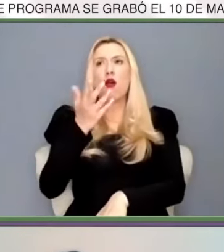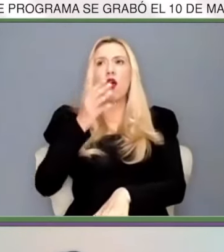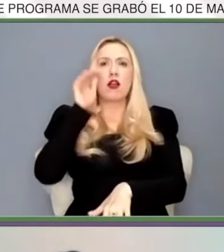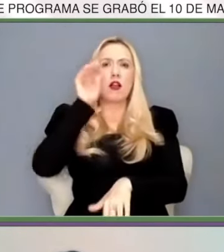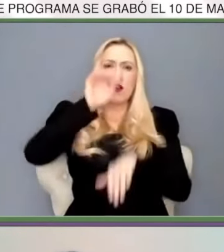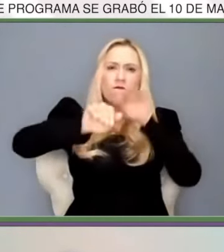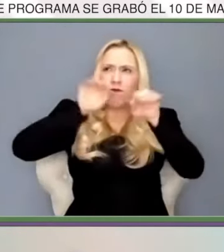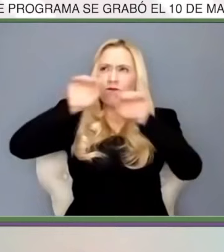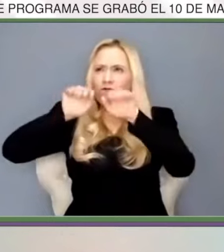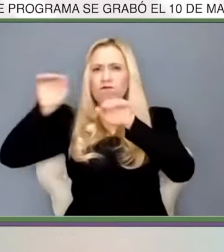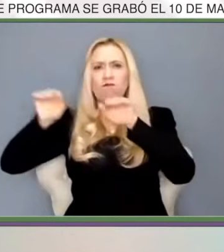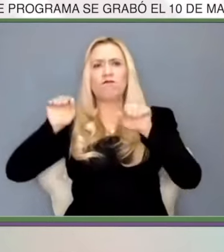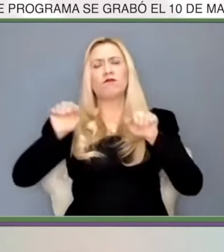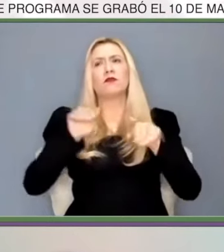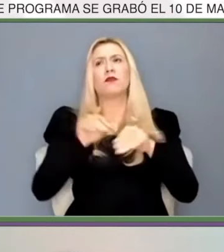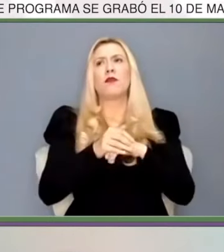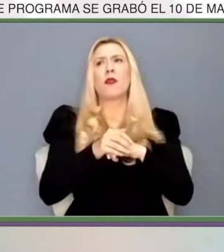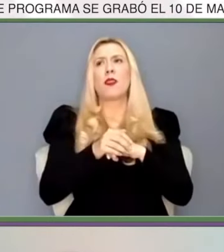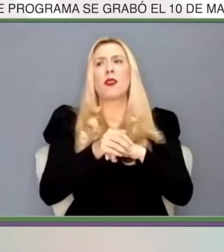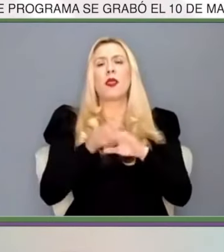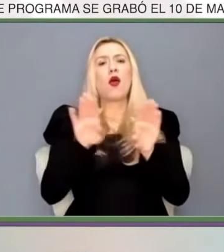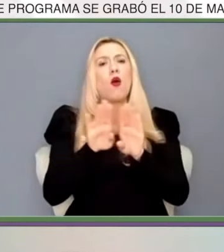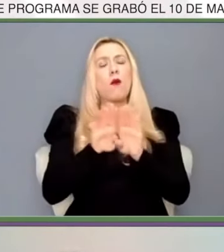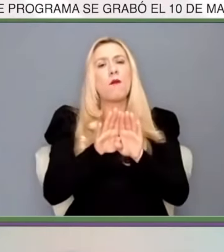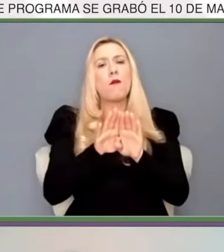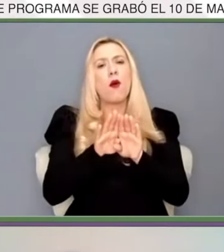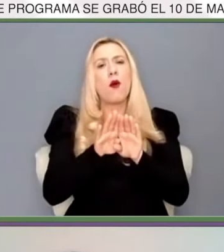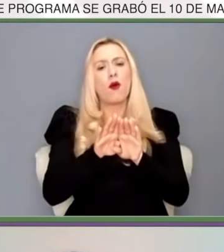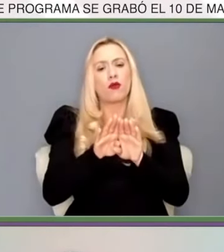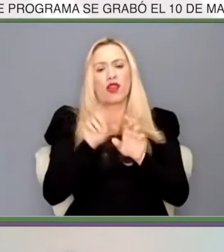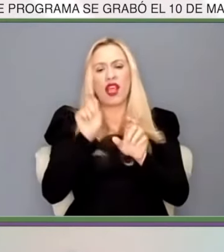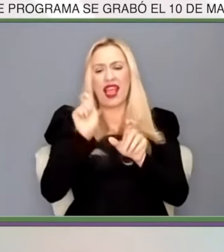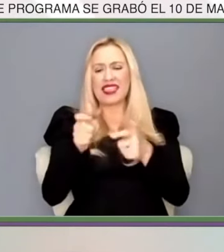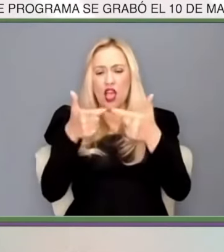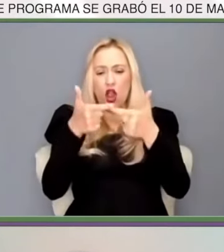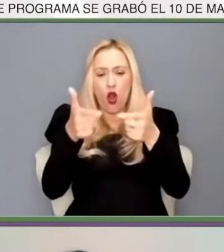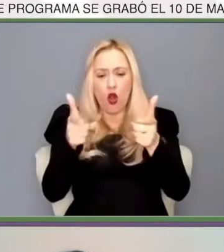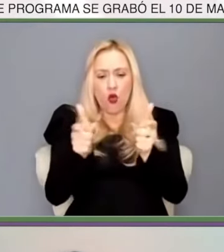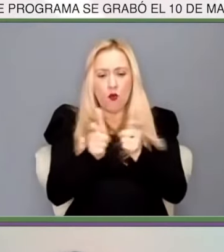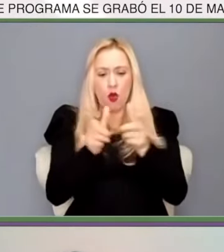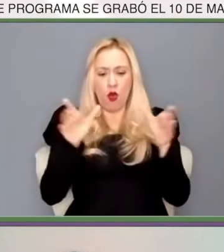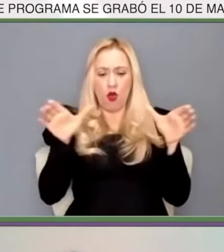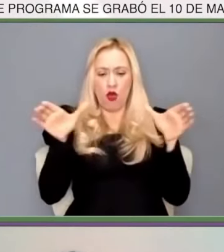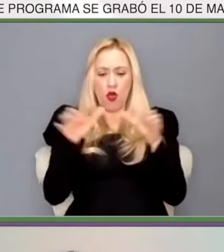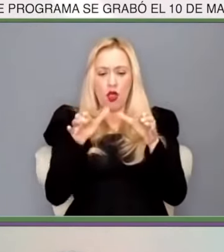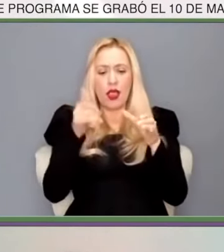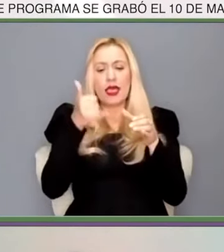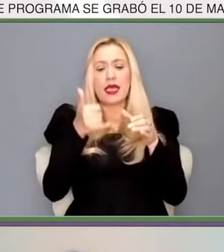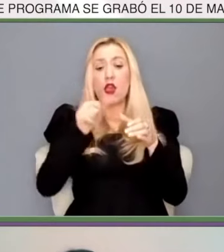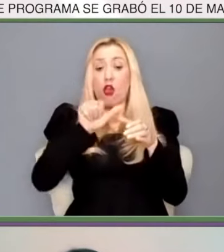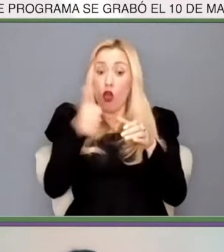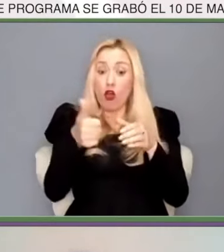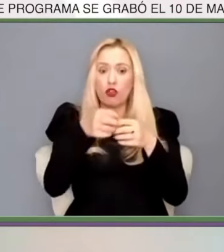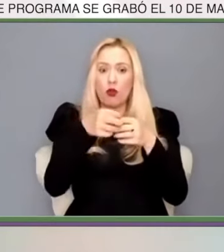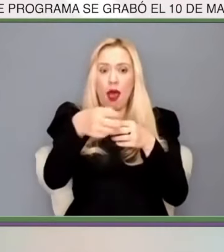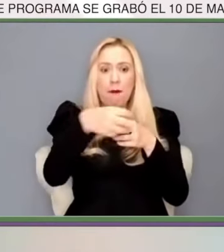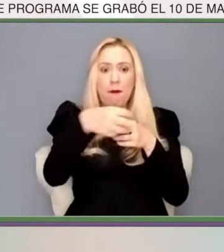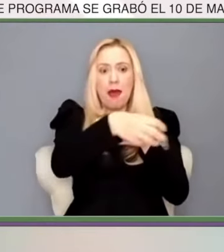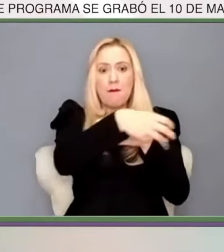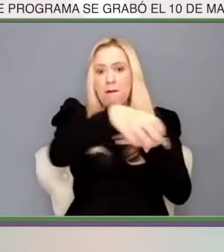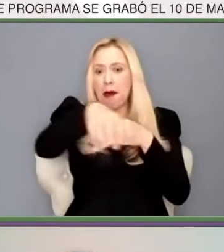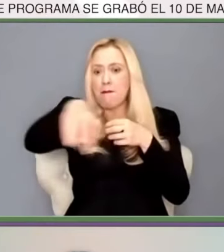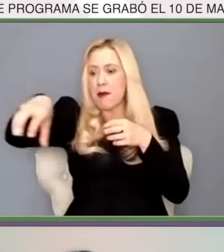tomar en cuenta el enfoque de género, la mirada interseccional, así como los esfuerzos comunitarios